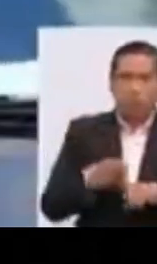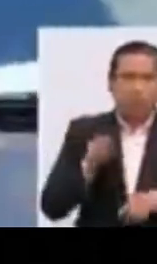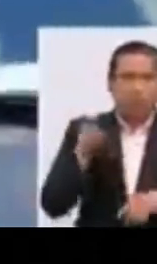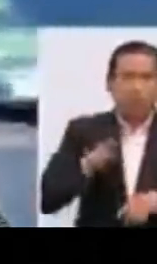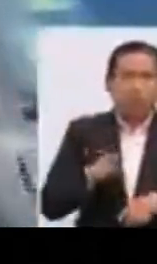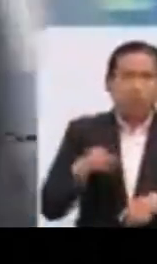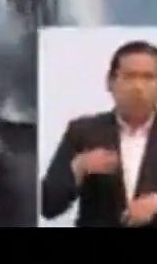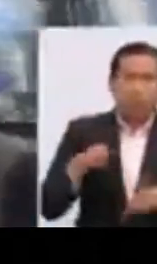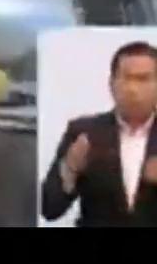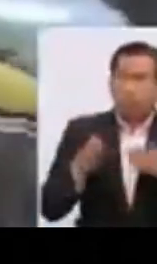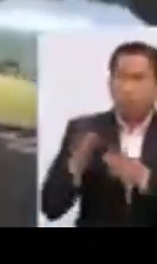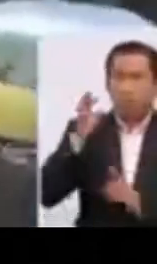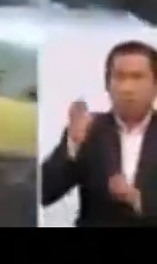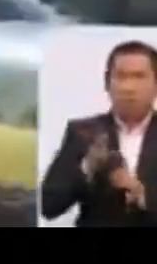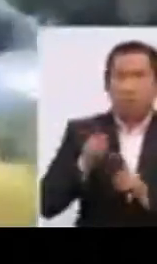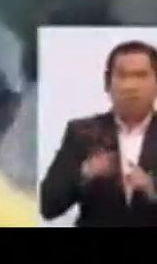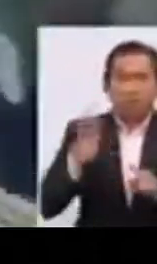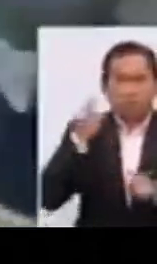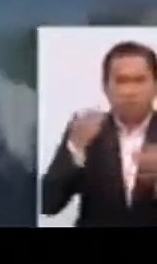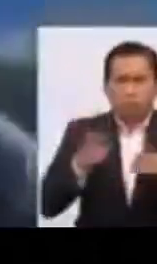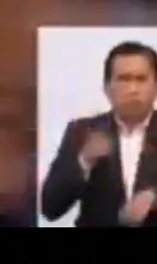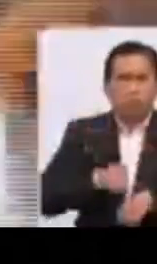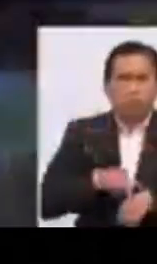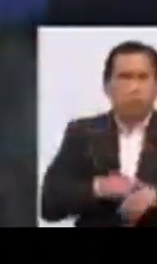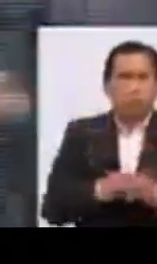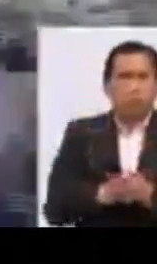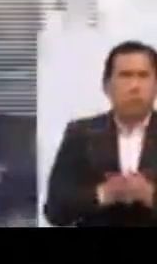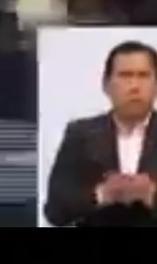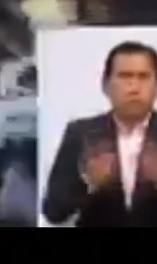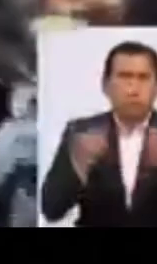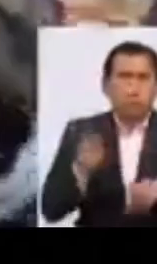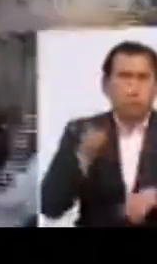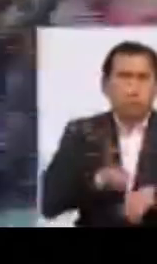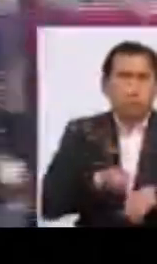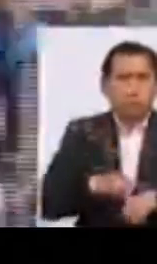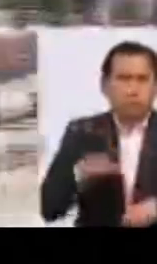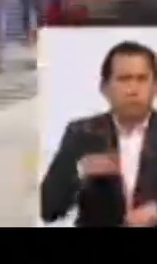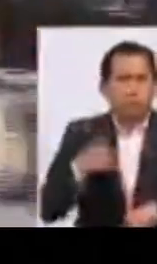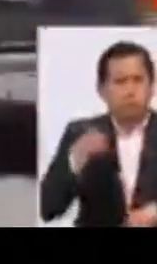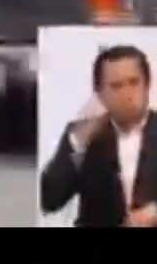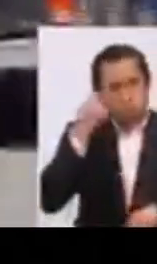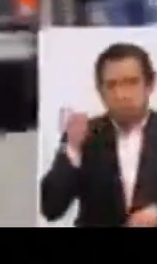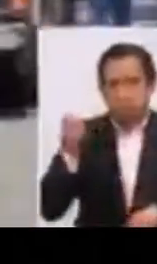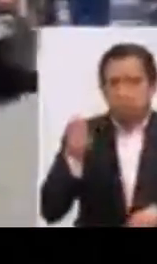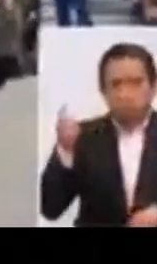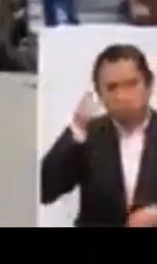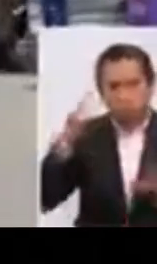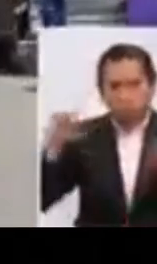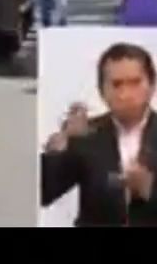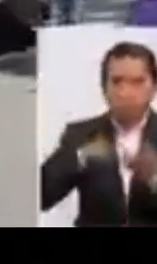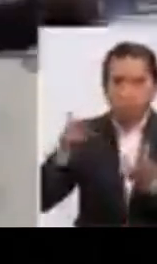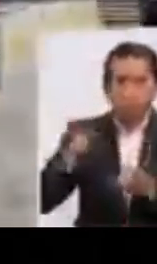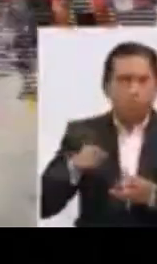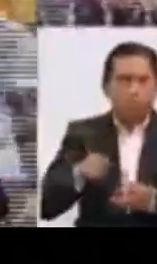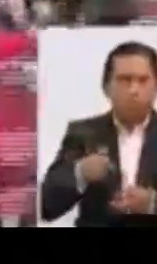en contra de un federalismo, pero imagínense el momento. En este momento yo creo que es ser muy desubicado